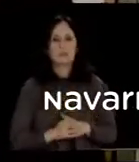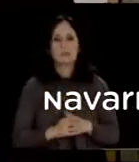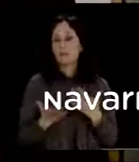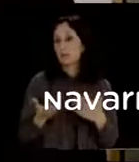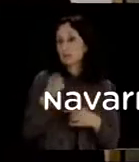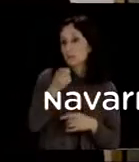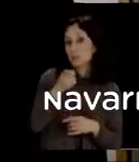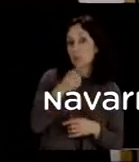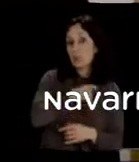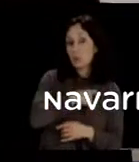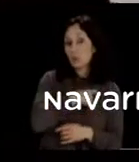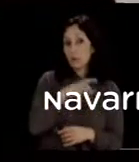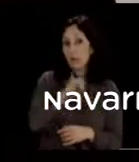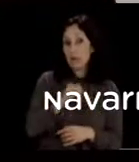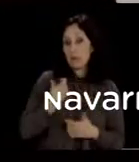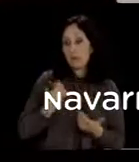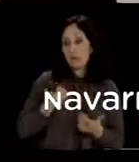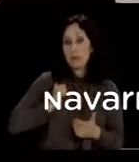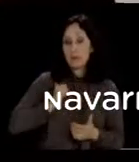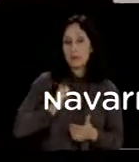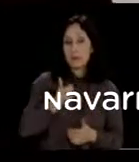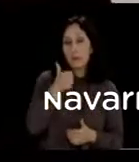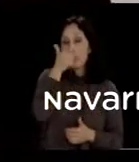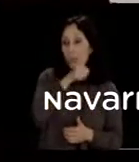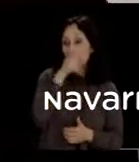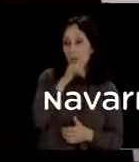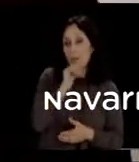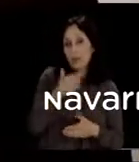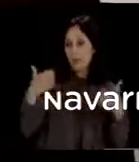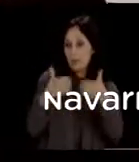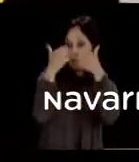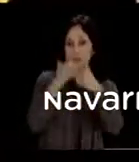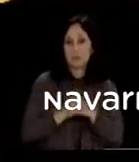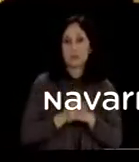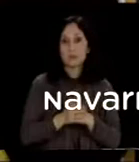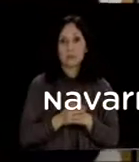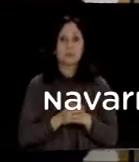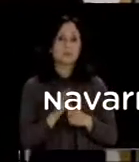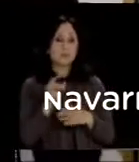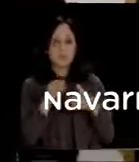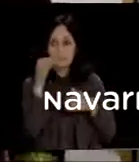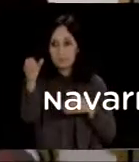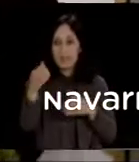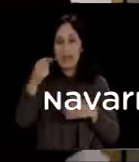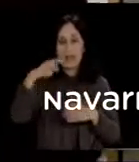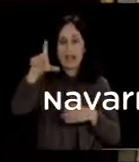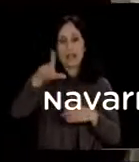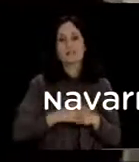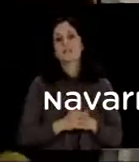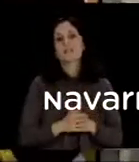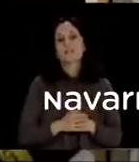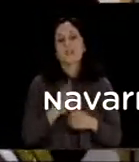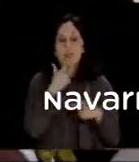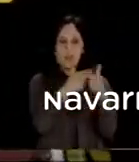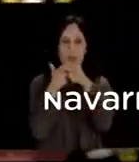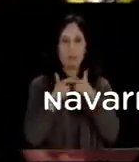están aquí los de la comisión y hemos abierto una botellita de vino, igual hacemos un brindis sí, inicial, ¿no? Y luego en cuanto... Venga, uno para ti, Ángel. Sí. Uno, vamos a